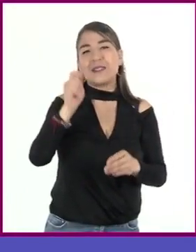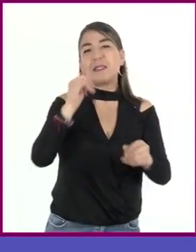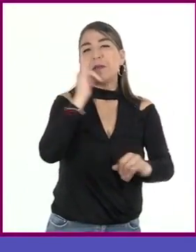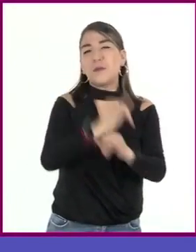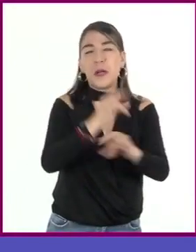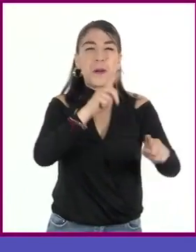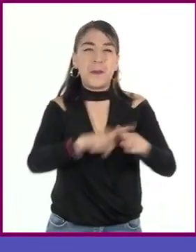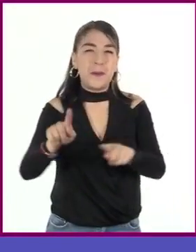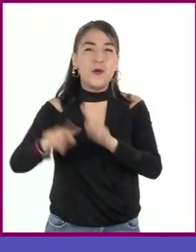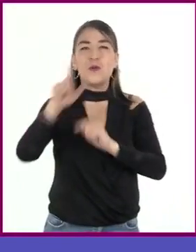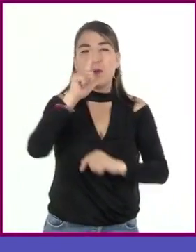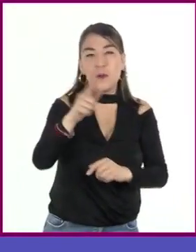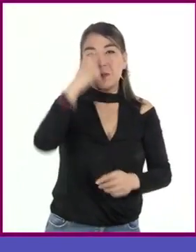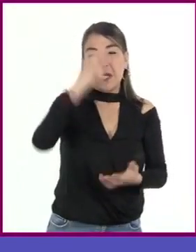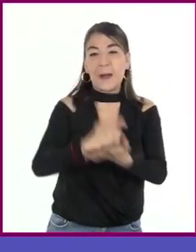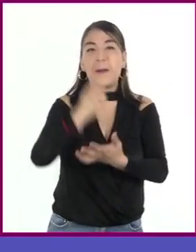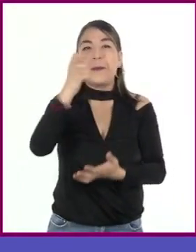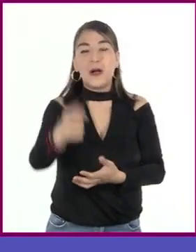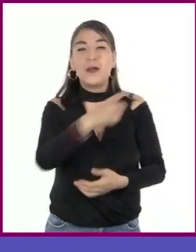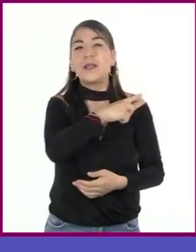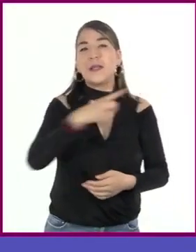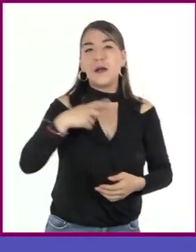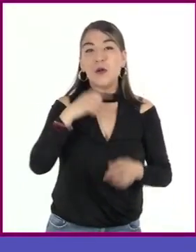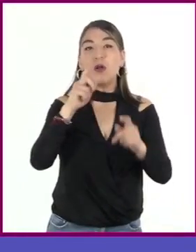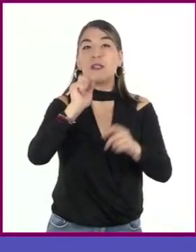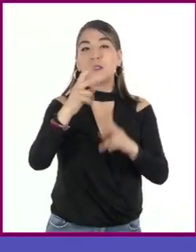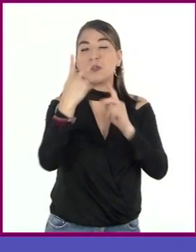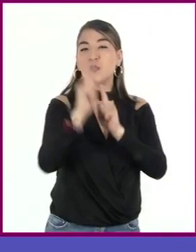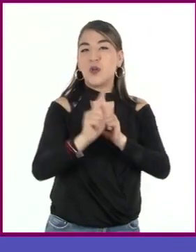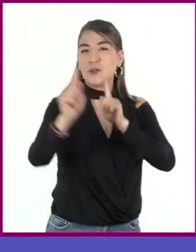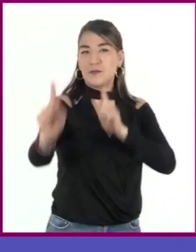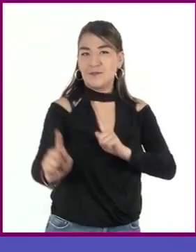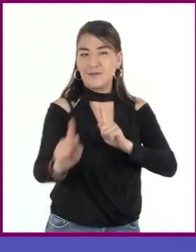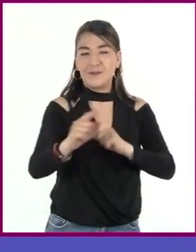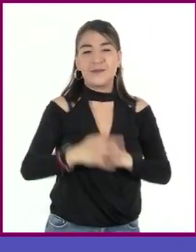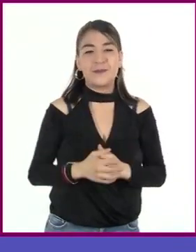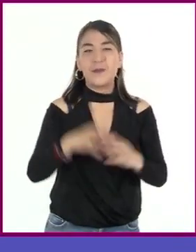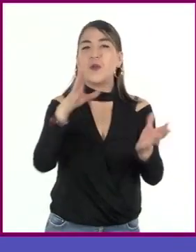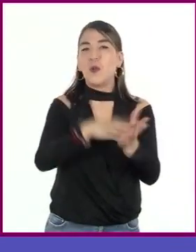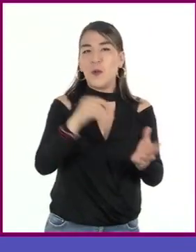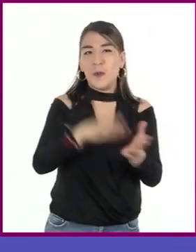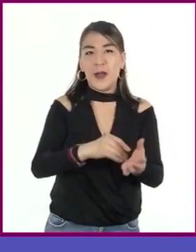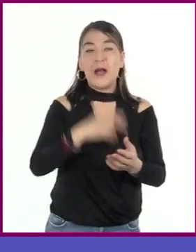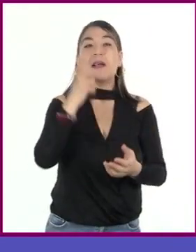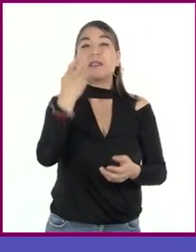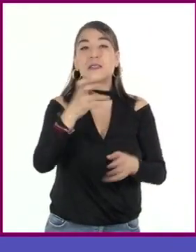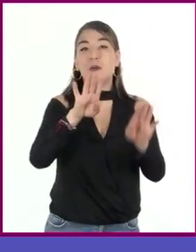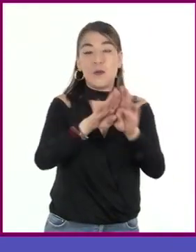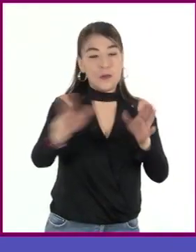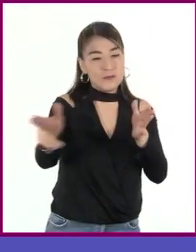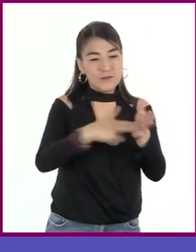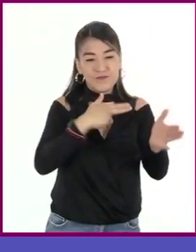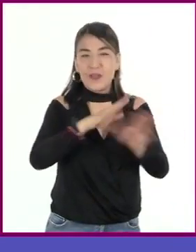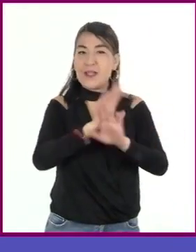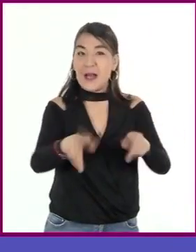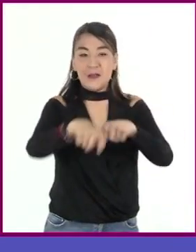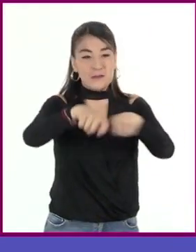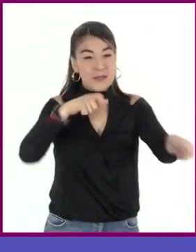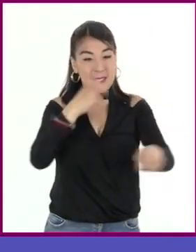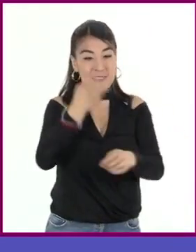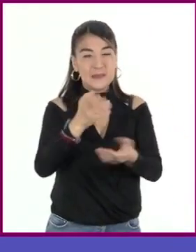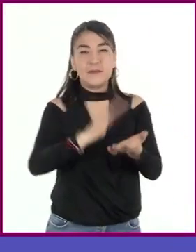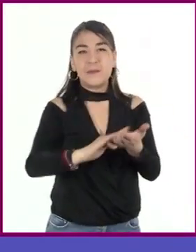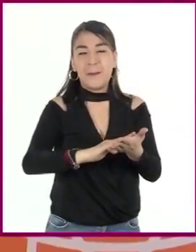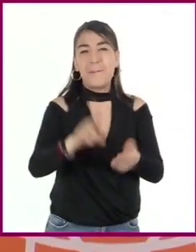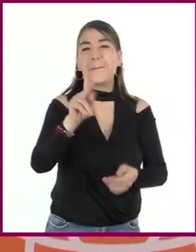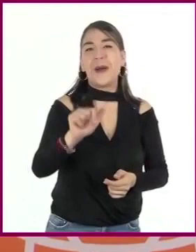o constancia de pago y debe hacerse por duplicado. Y lo que debe destruirse o invalidarse una vez cubierto es el